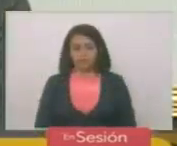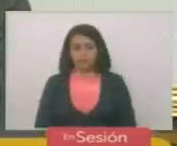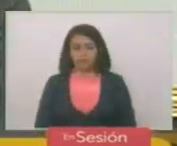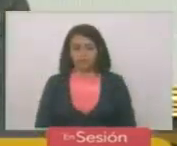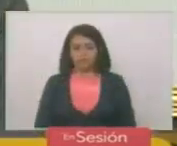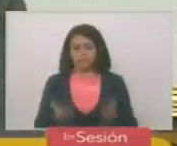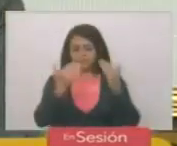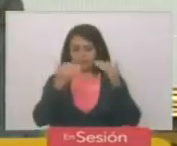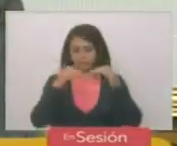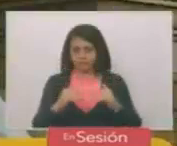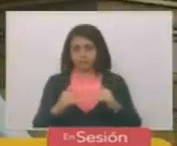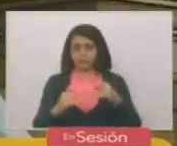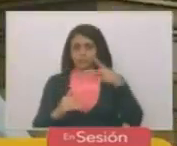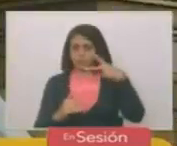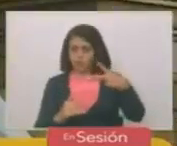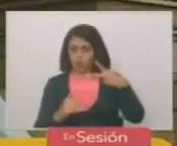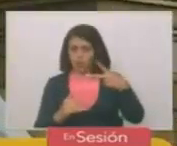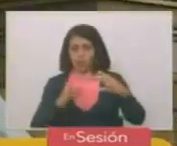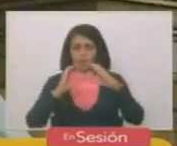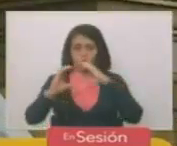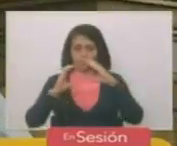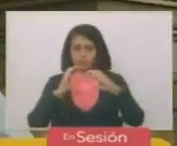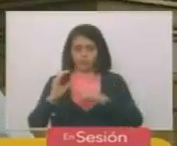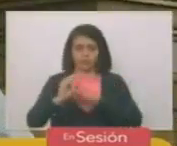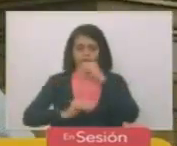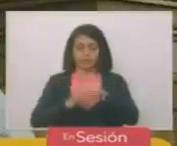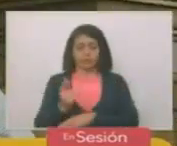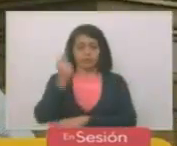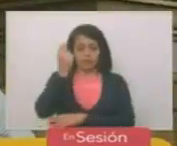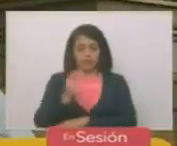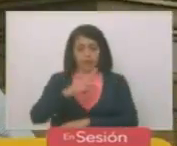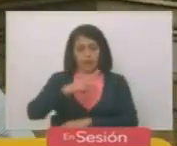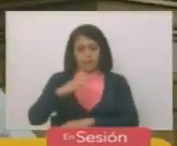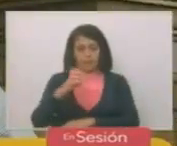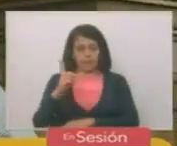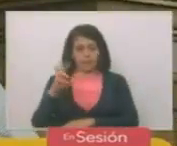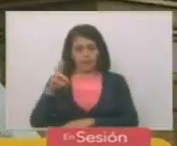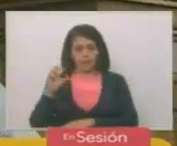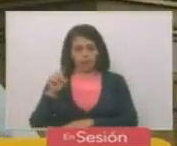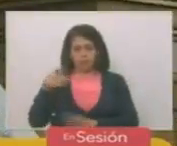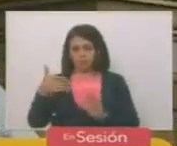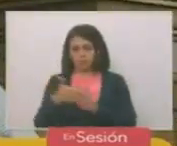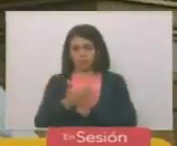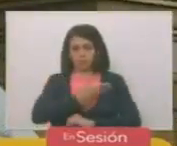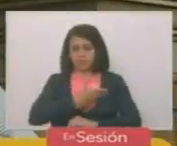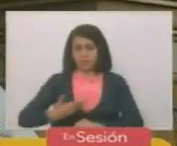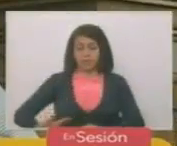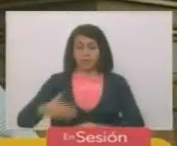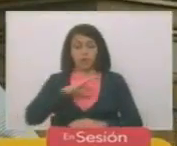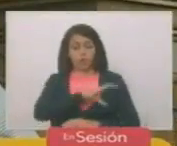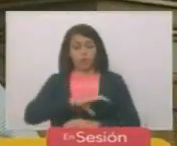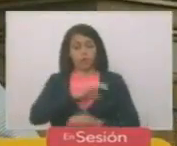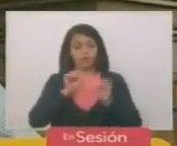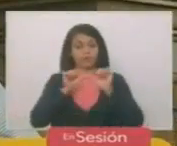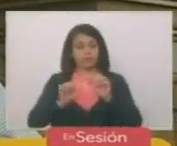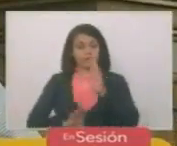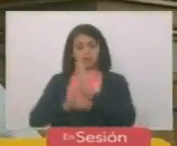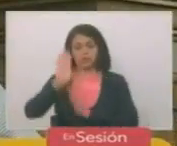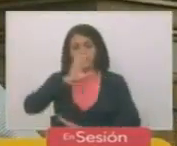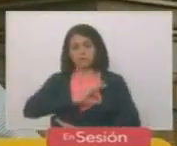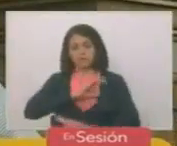siguiente. Punto número 2, comunicación suscrita por el diputado Pedro Infante Aparicio, presidente de la Comisión Permanente de Desarrollo